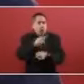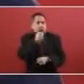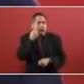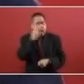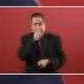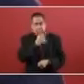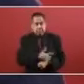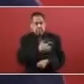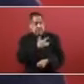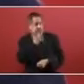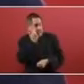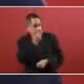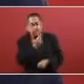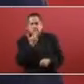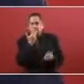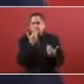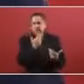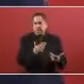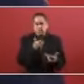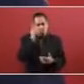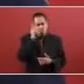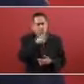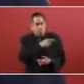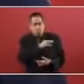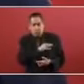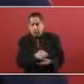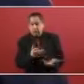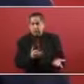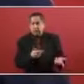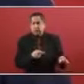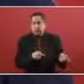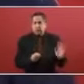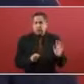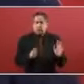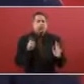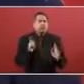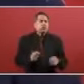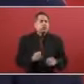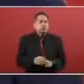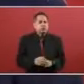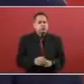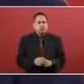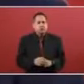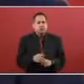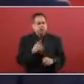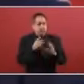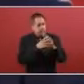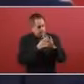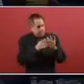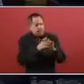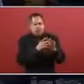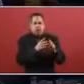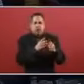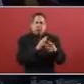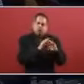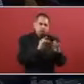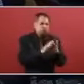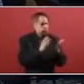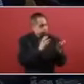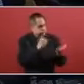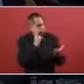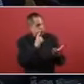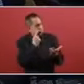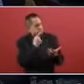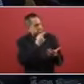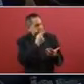voluntariamente. Eso es lo que se puede hacer, o sea, persuadirlos,